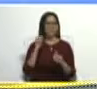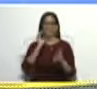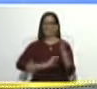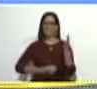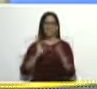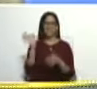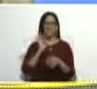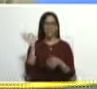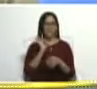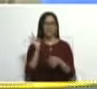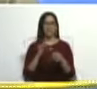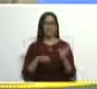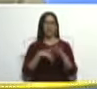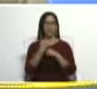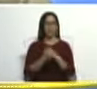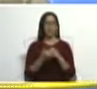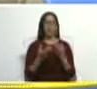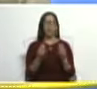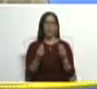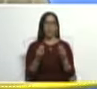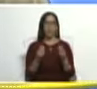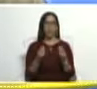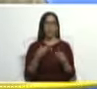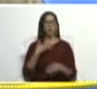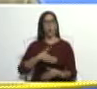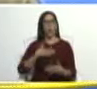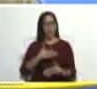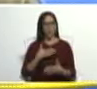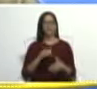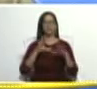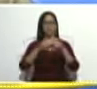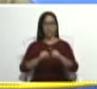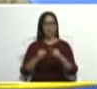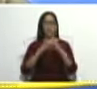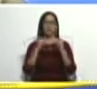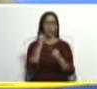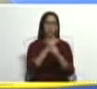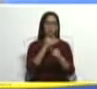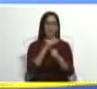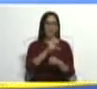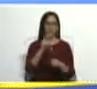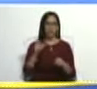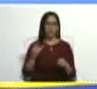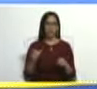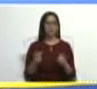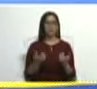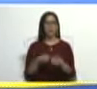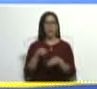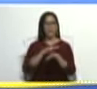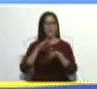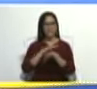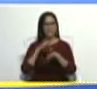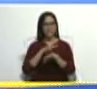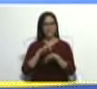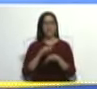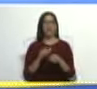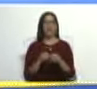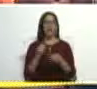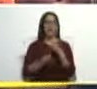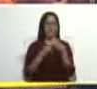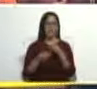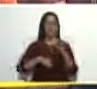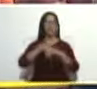que van a ser cuotas muy, muy, muy cómodas y accesibles para que todos los trabajadores, a través de los ministerios respectivos, hagamos